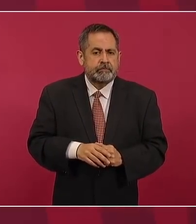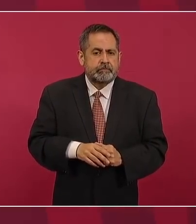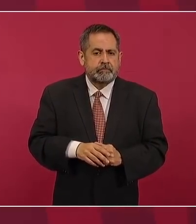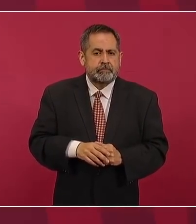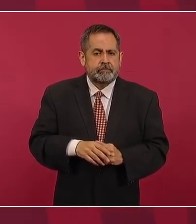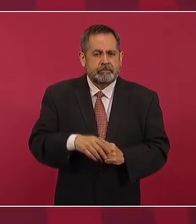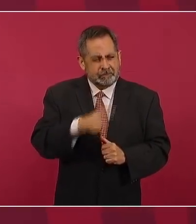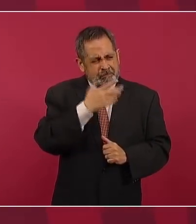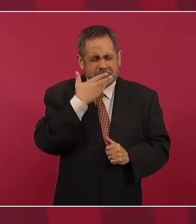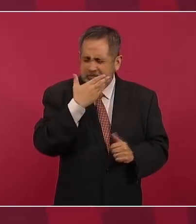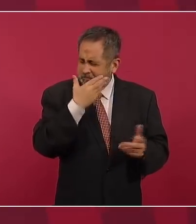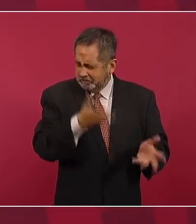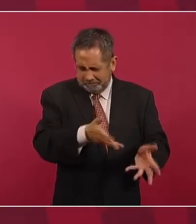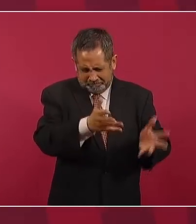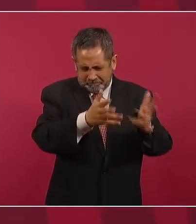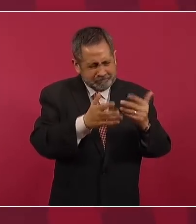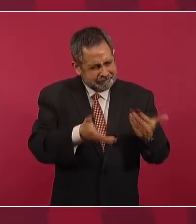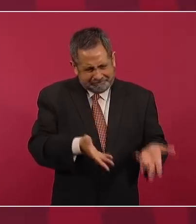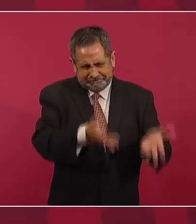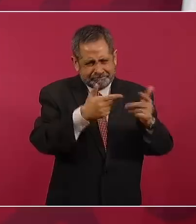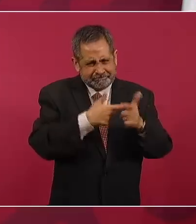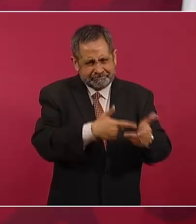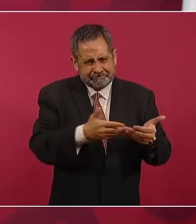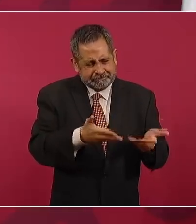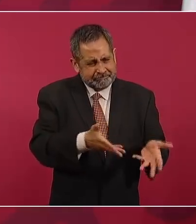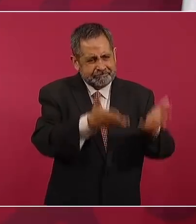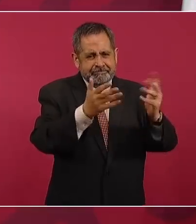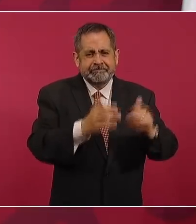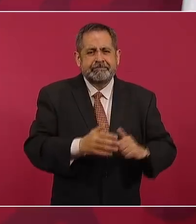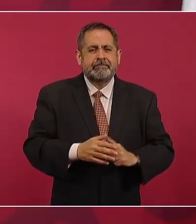Y eso está muy bien. Adelante.